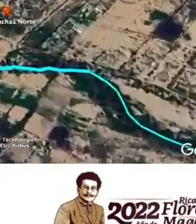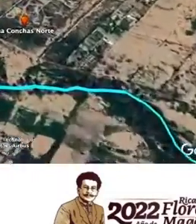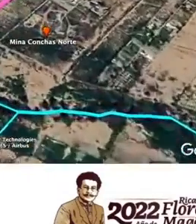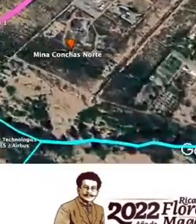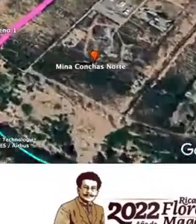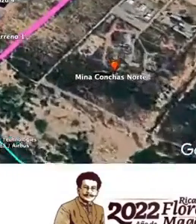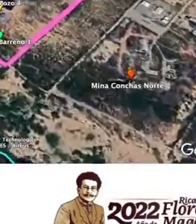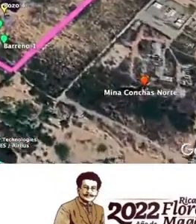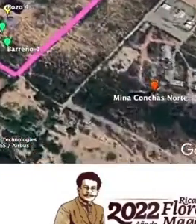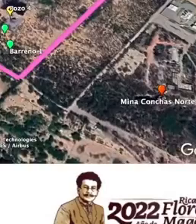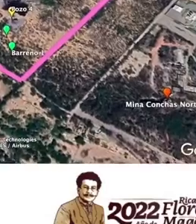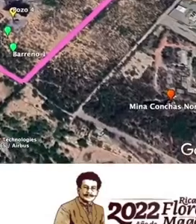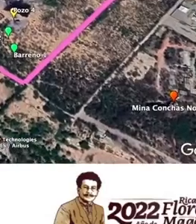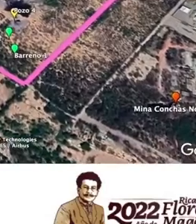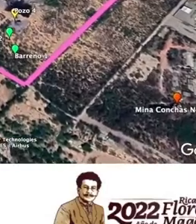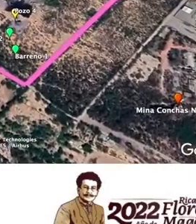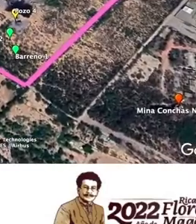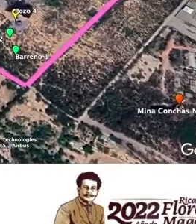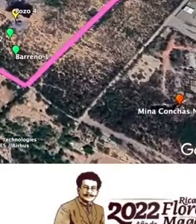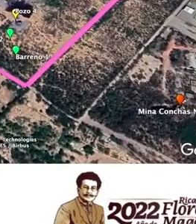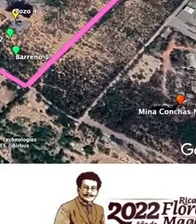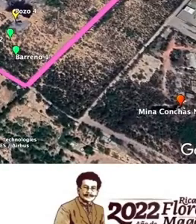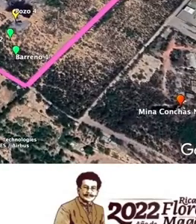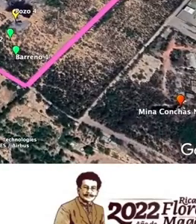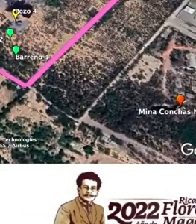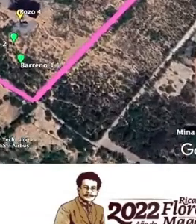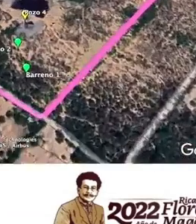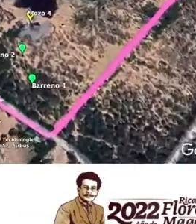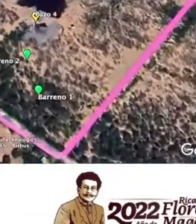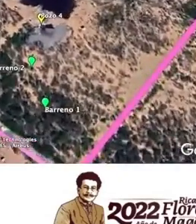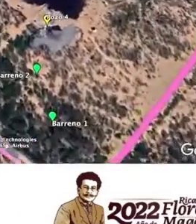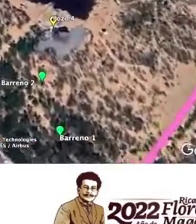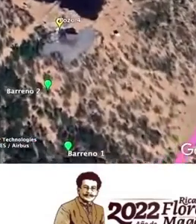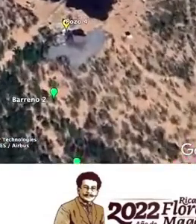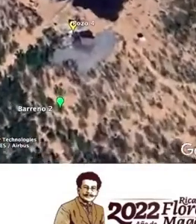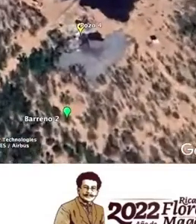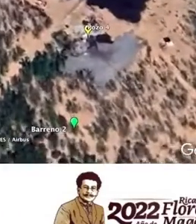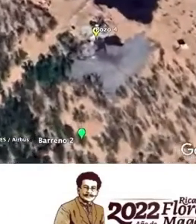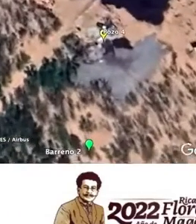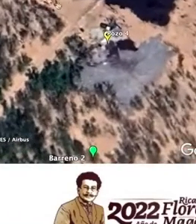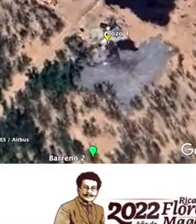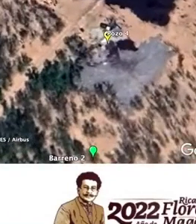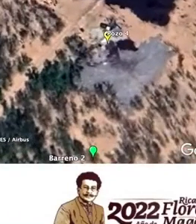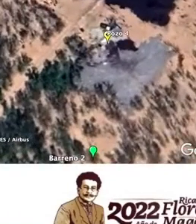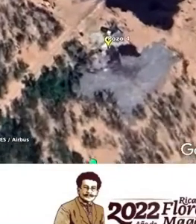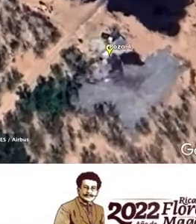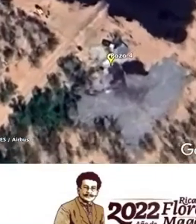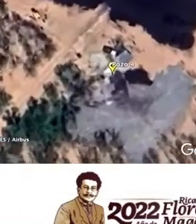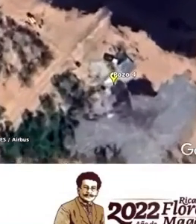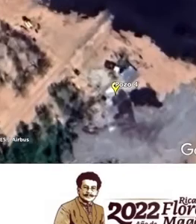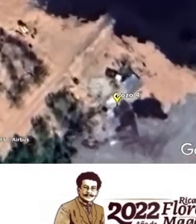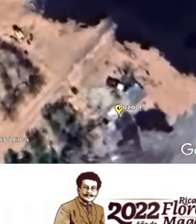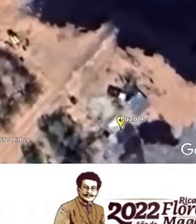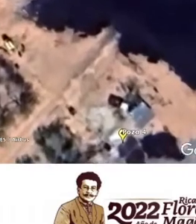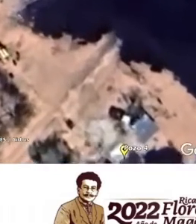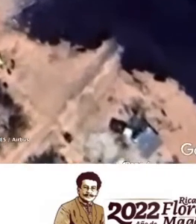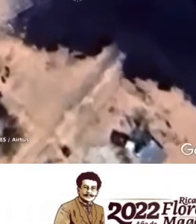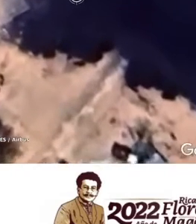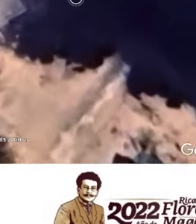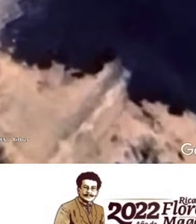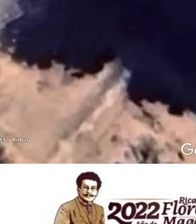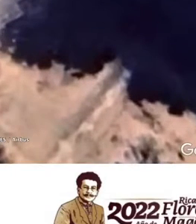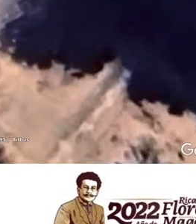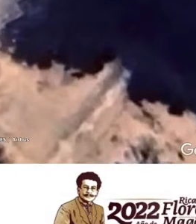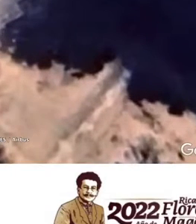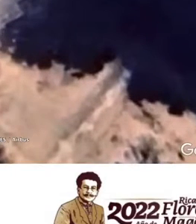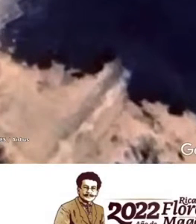trabajando incansablemente para rescatar a 10 mineros que se encuentran atrapados. 5 mineros